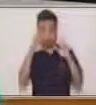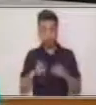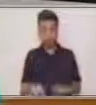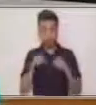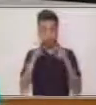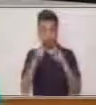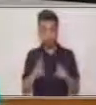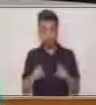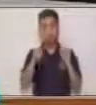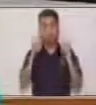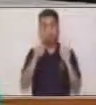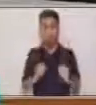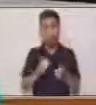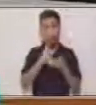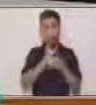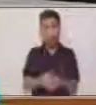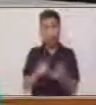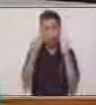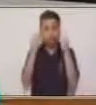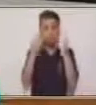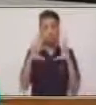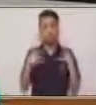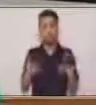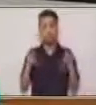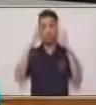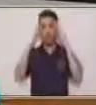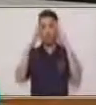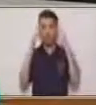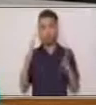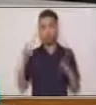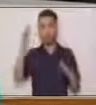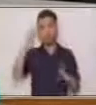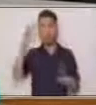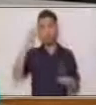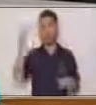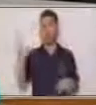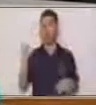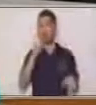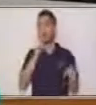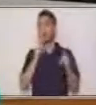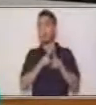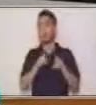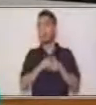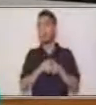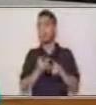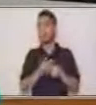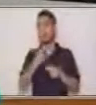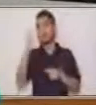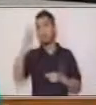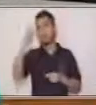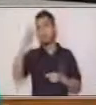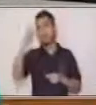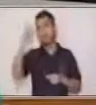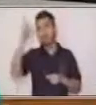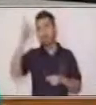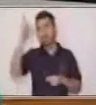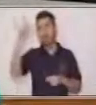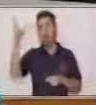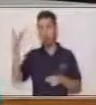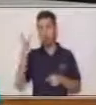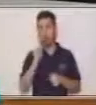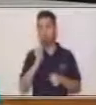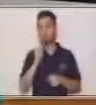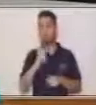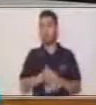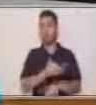las habilidades, destrezas, como la atención, la memoria y el pensamiento lógico. Antes